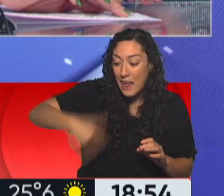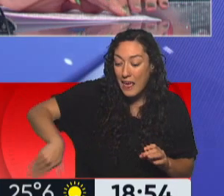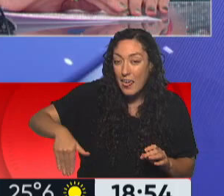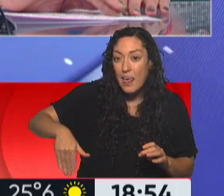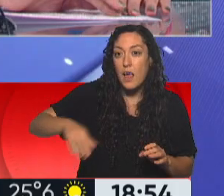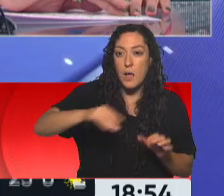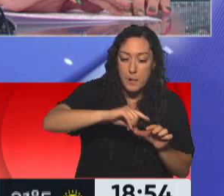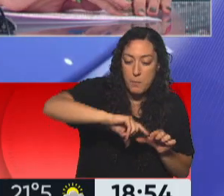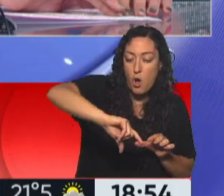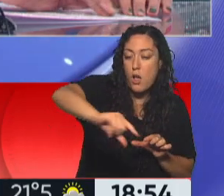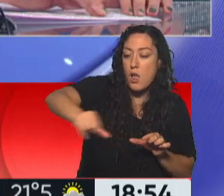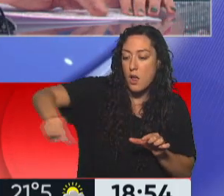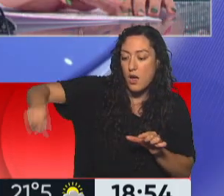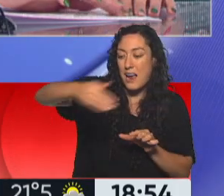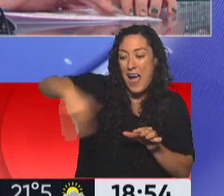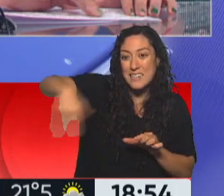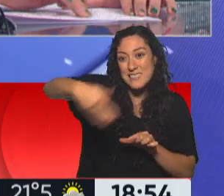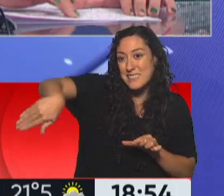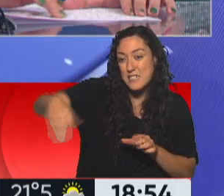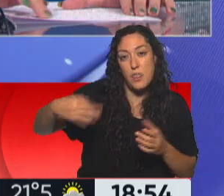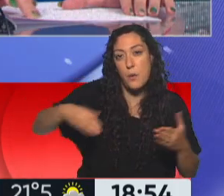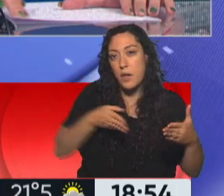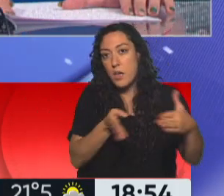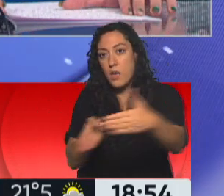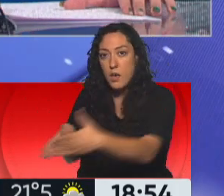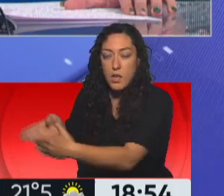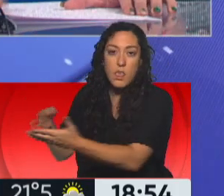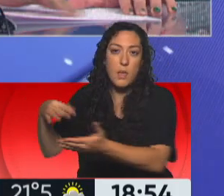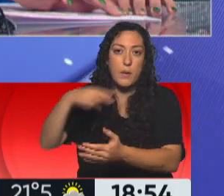un paso peatonal en la calle.